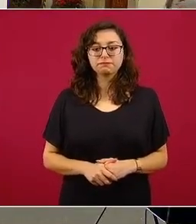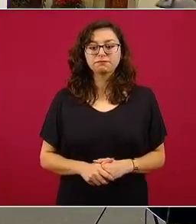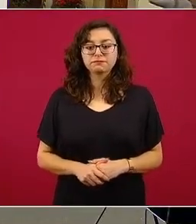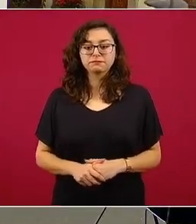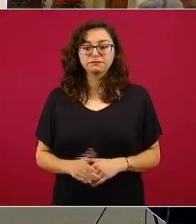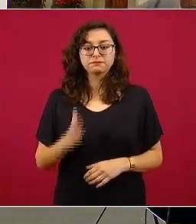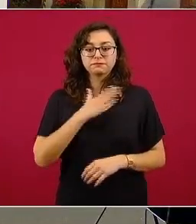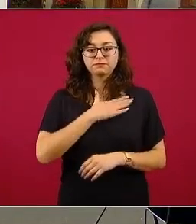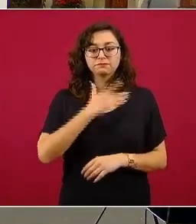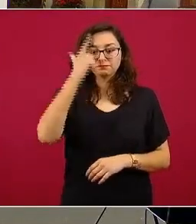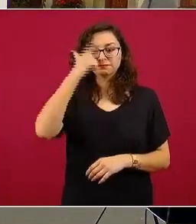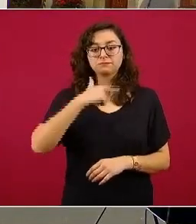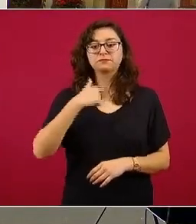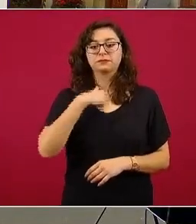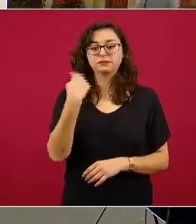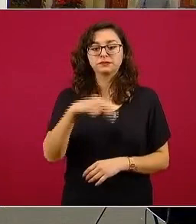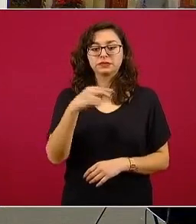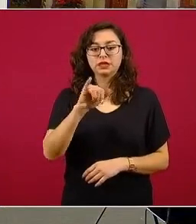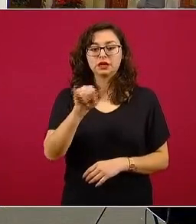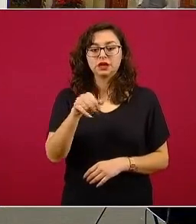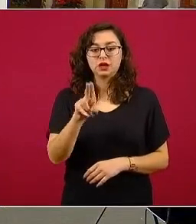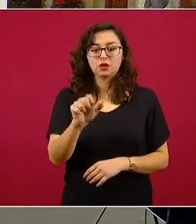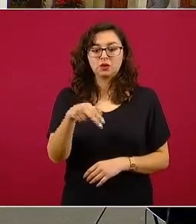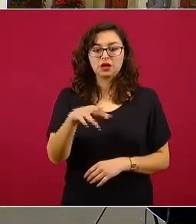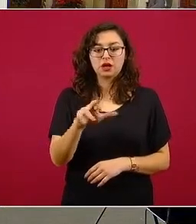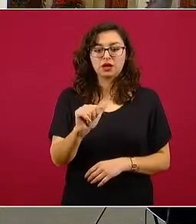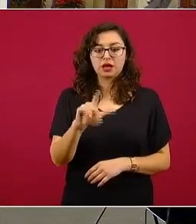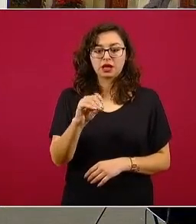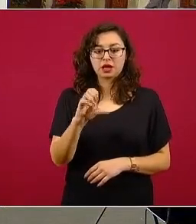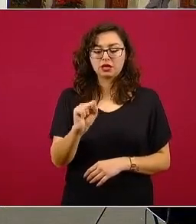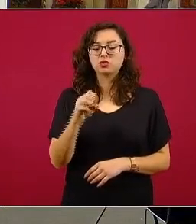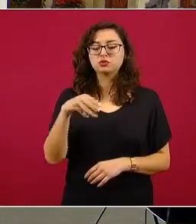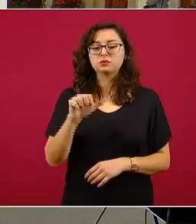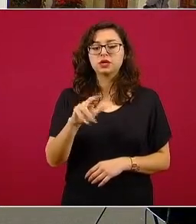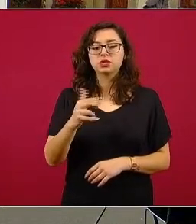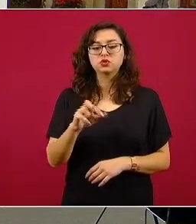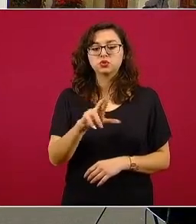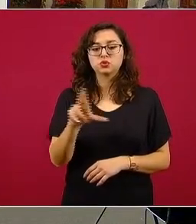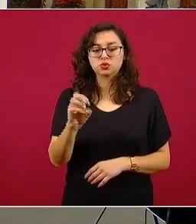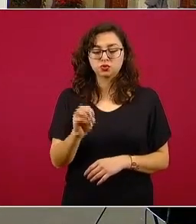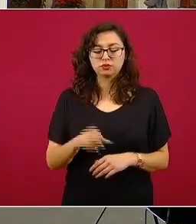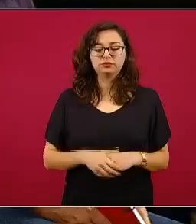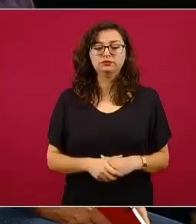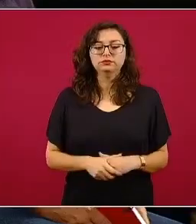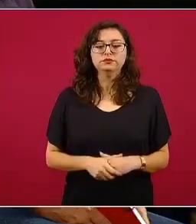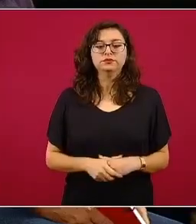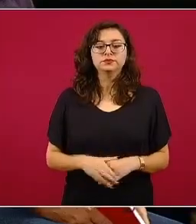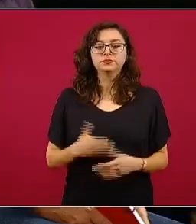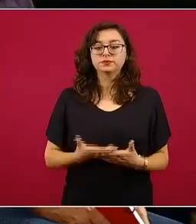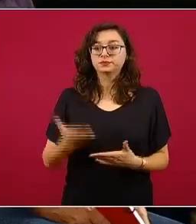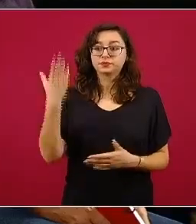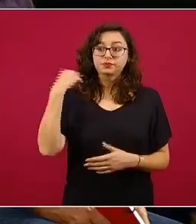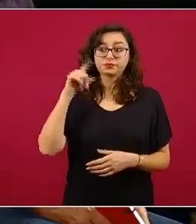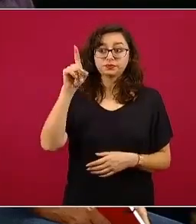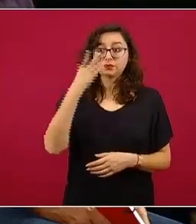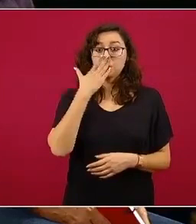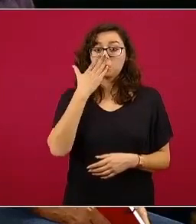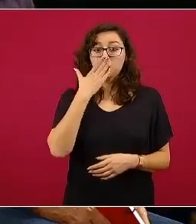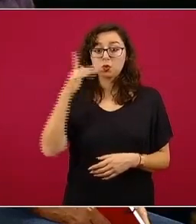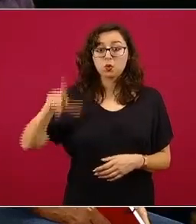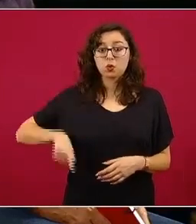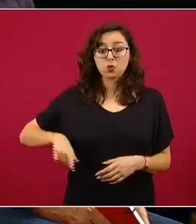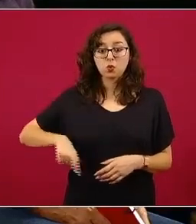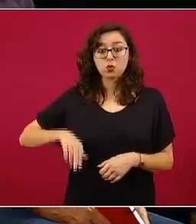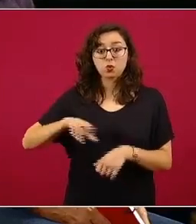Sí, buenas noches. Juan Carlos Machorro, AM de Querétaro. Doctor, hace un par de días la gobernadora de Sonora dijo que su estado